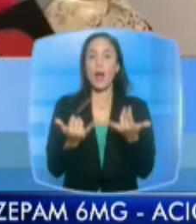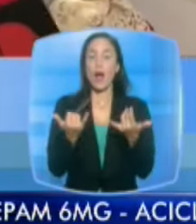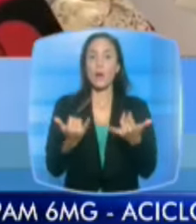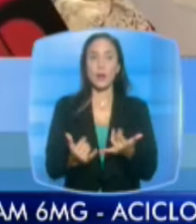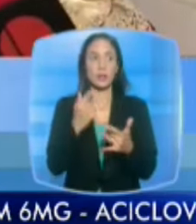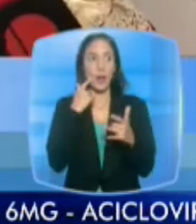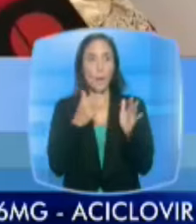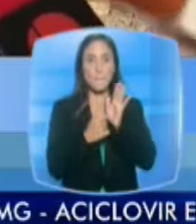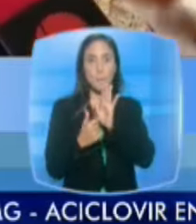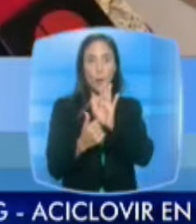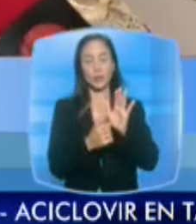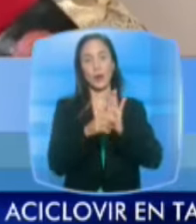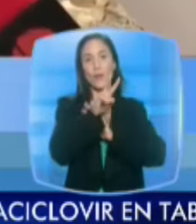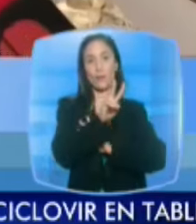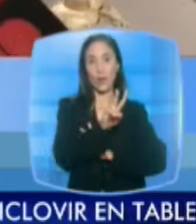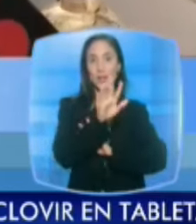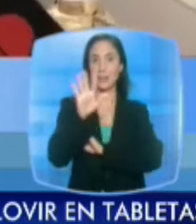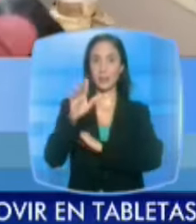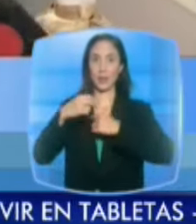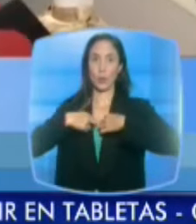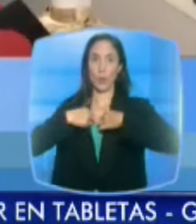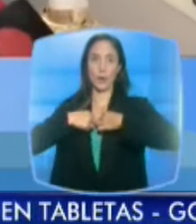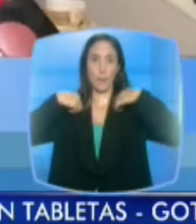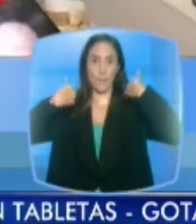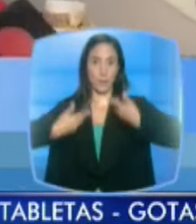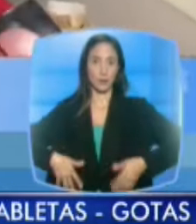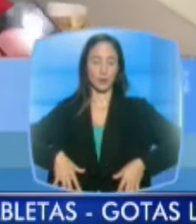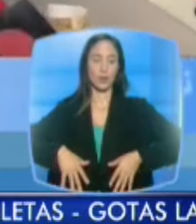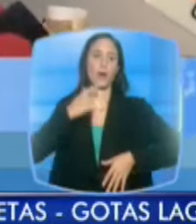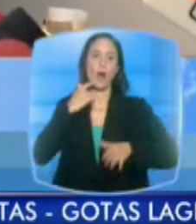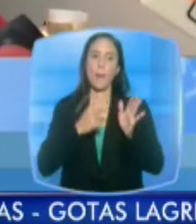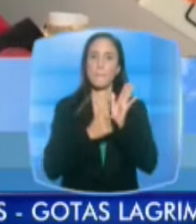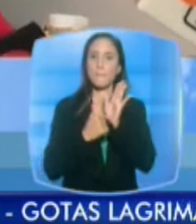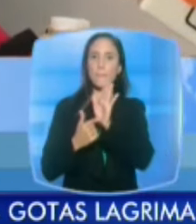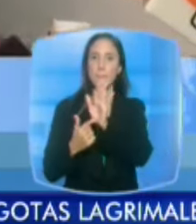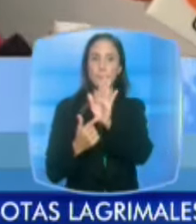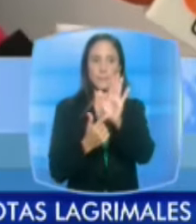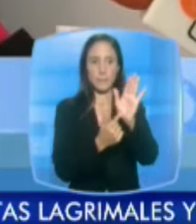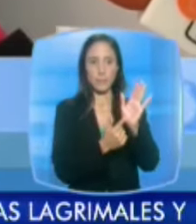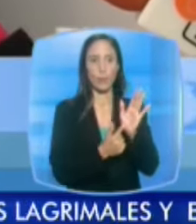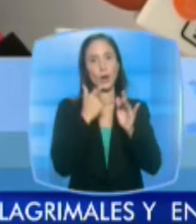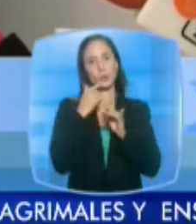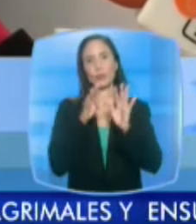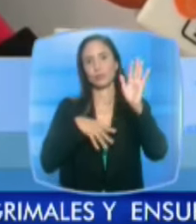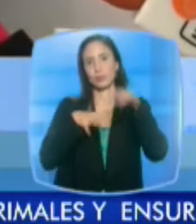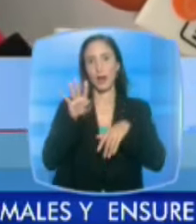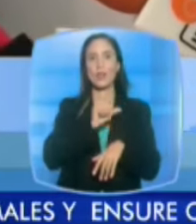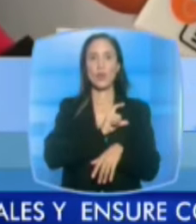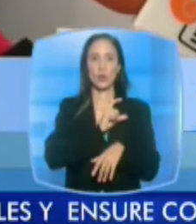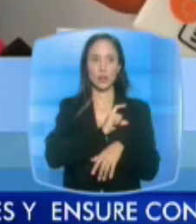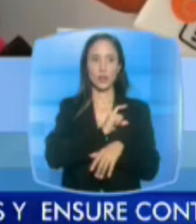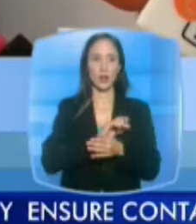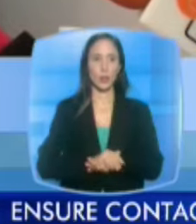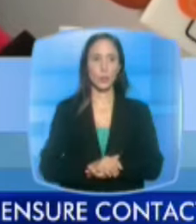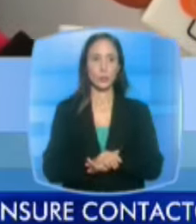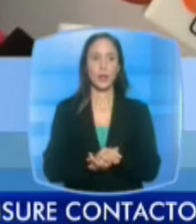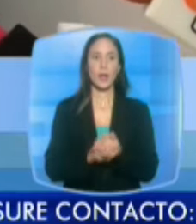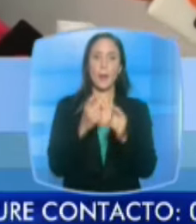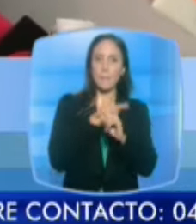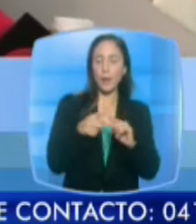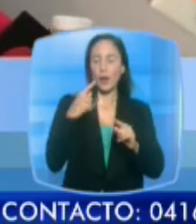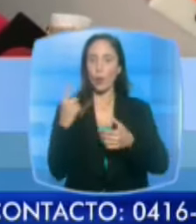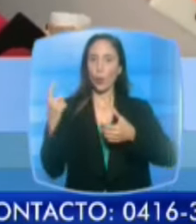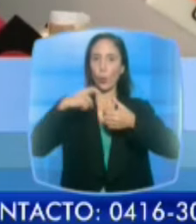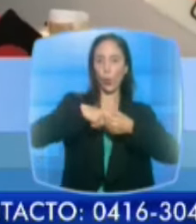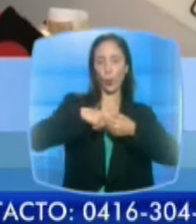tenemos exhibido 25 vestidos, por lo cual el resto de los vestidos son vestidos del 14 de enero, pero no entran dentro